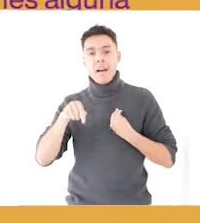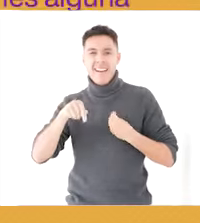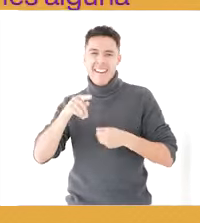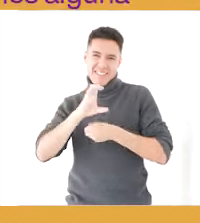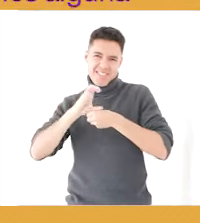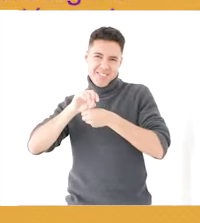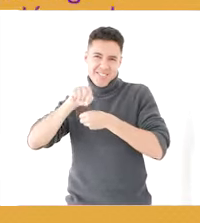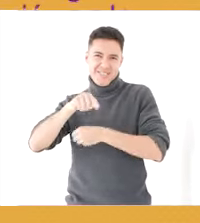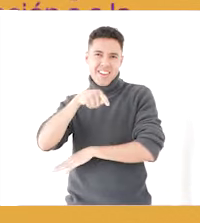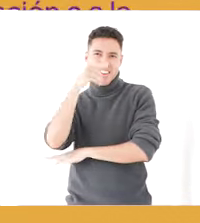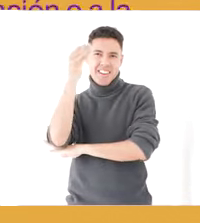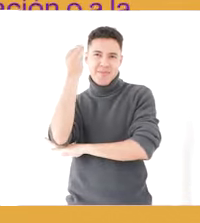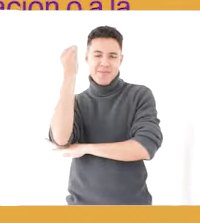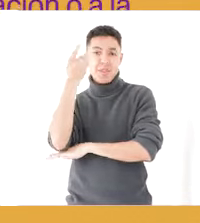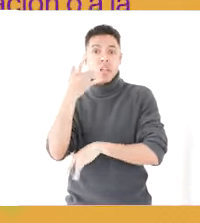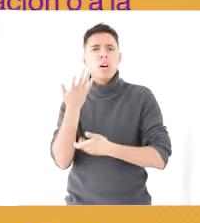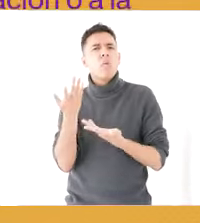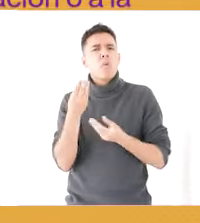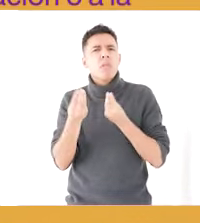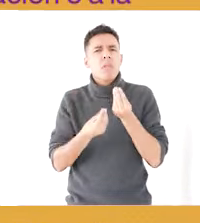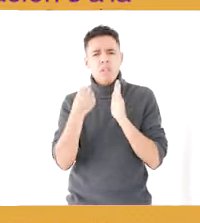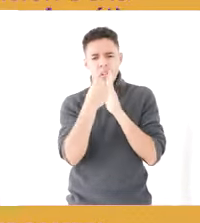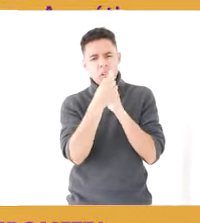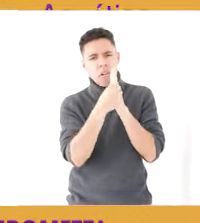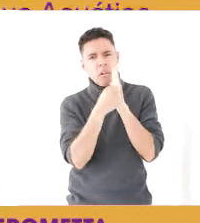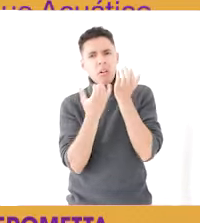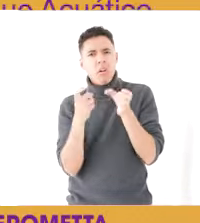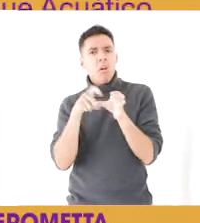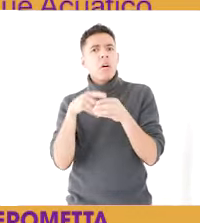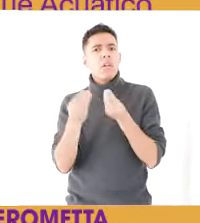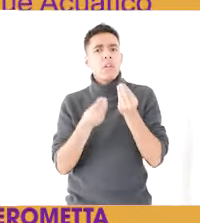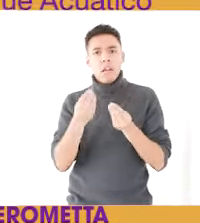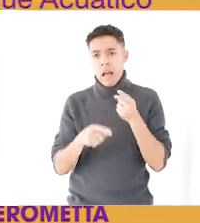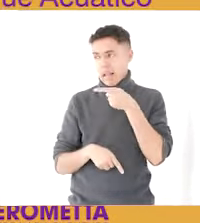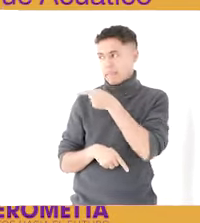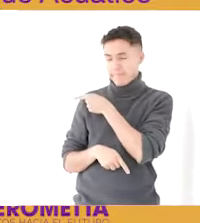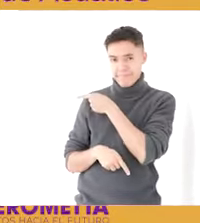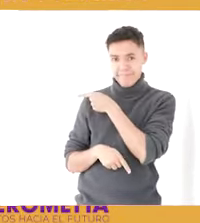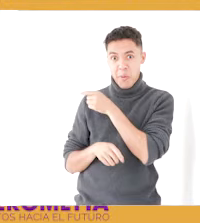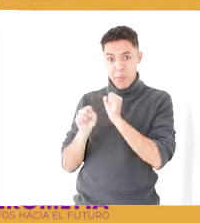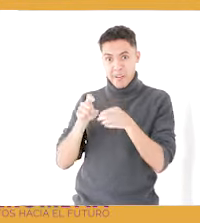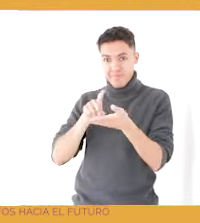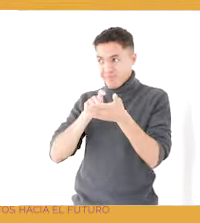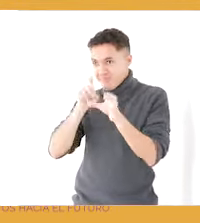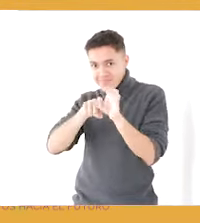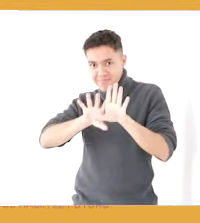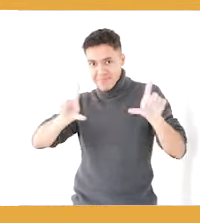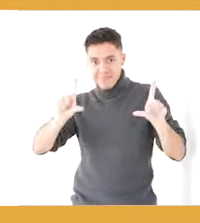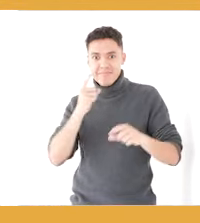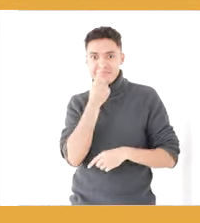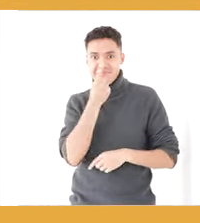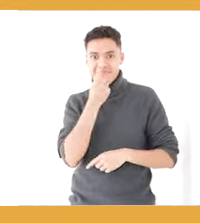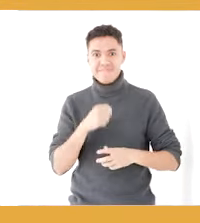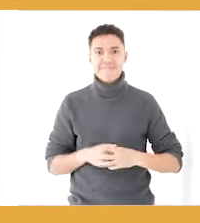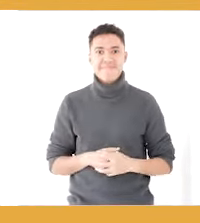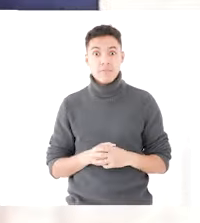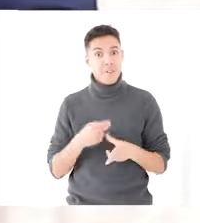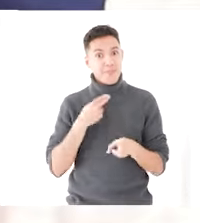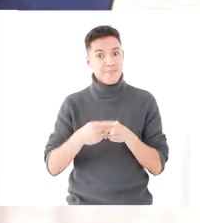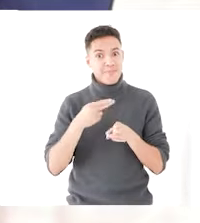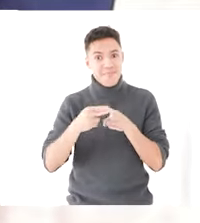vivan en la zona urbana. Toda la información sobre la convocatoria y los requisitos para aplicar se encuentran en el enlace que aparece en